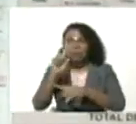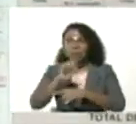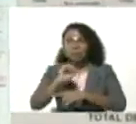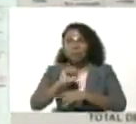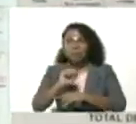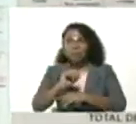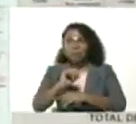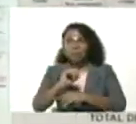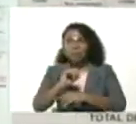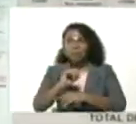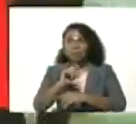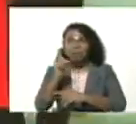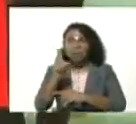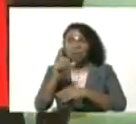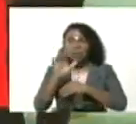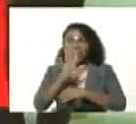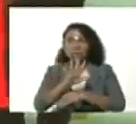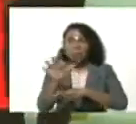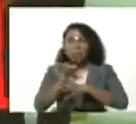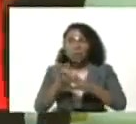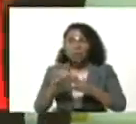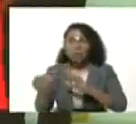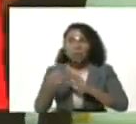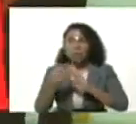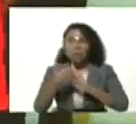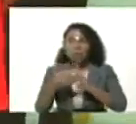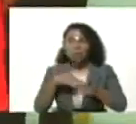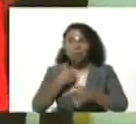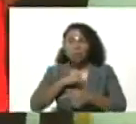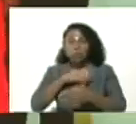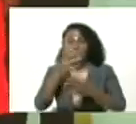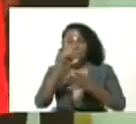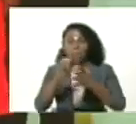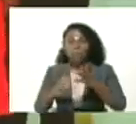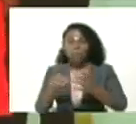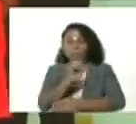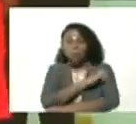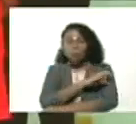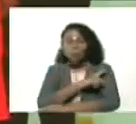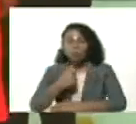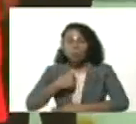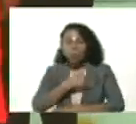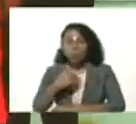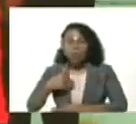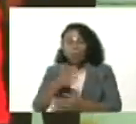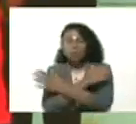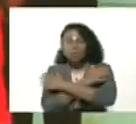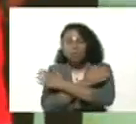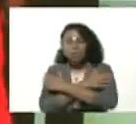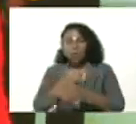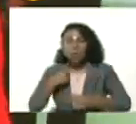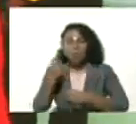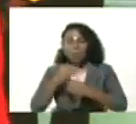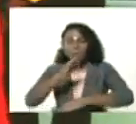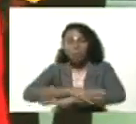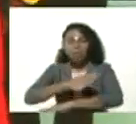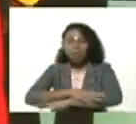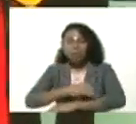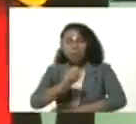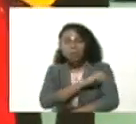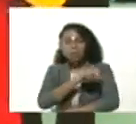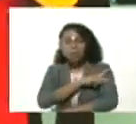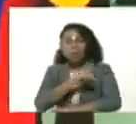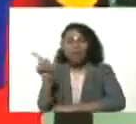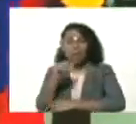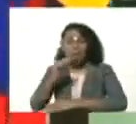ciertamente, hermano presidente, han sido 5 municipios afectados, hemos caracterizado con Protección Civil, que quiero felicitar la acción de Protección Civil, porque